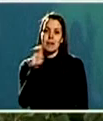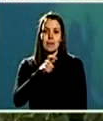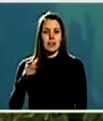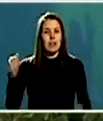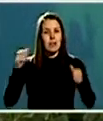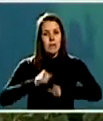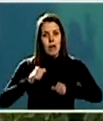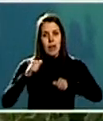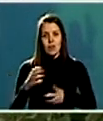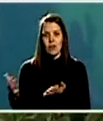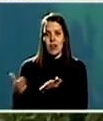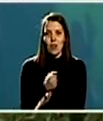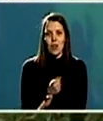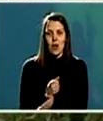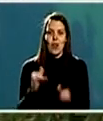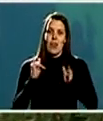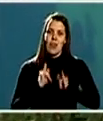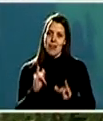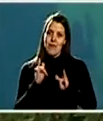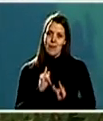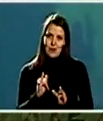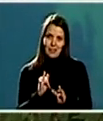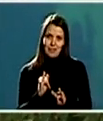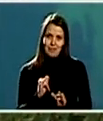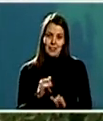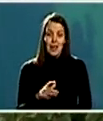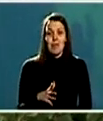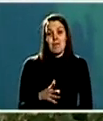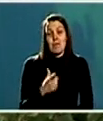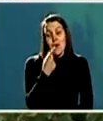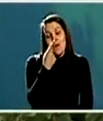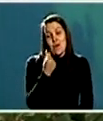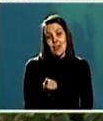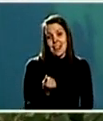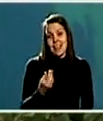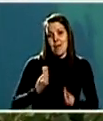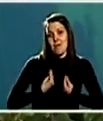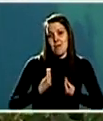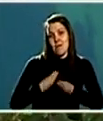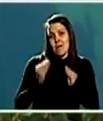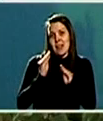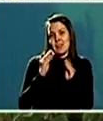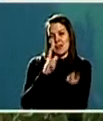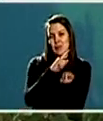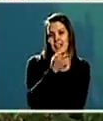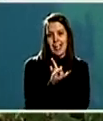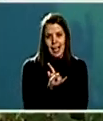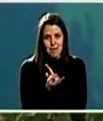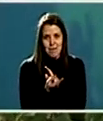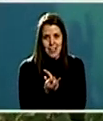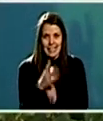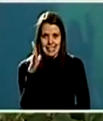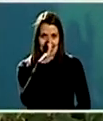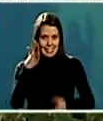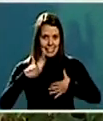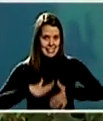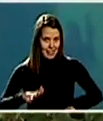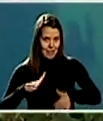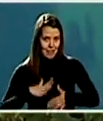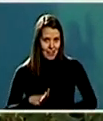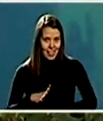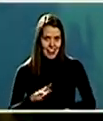en grande cambien por completo o que a sua vida diaria fagan Queen queer entroido